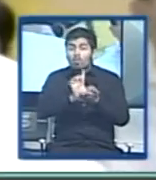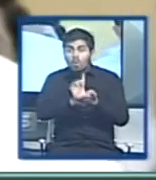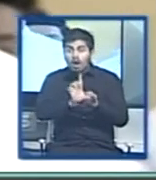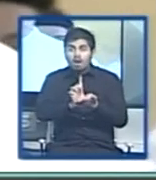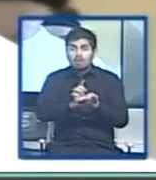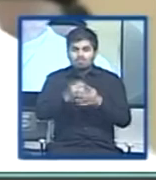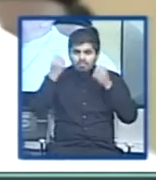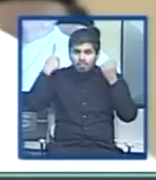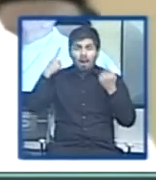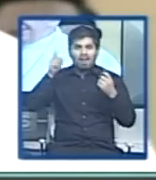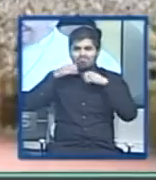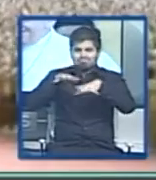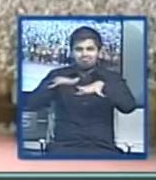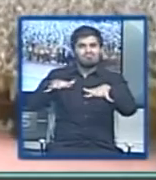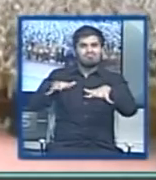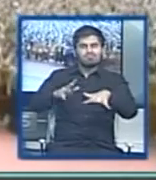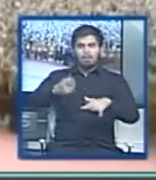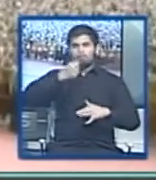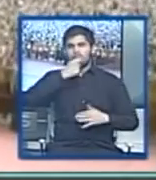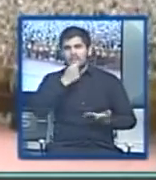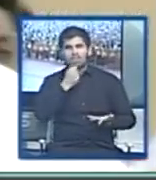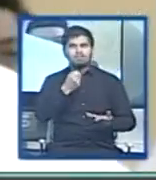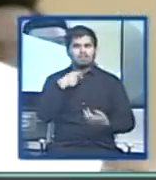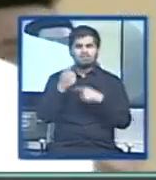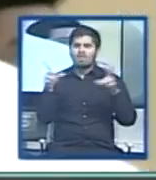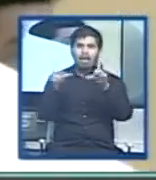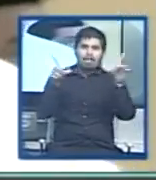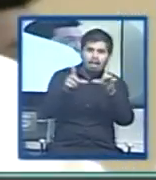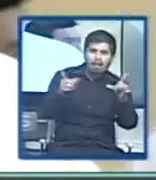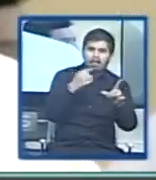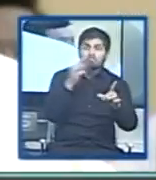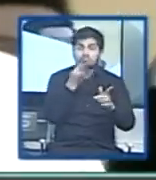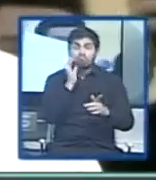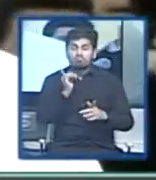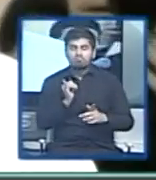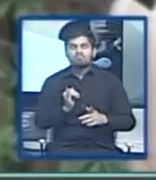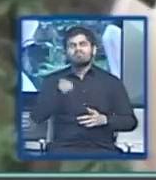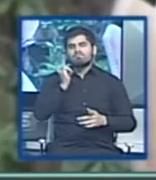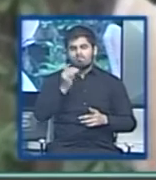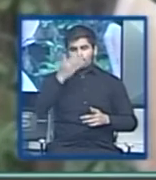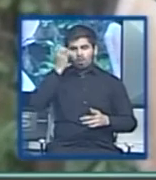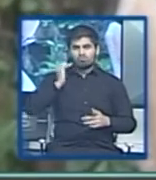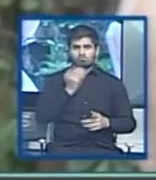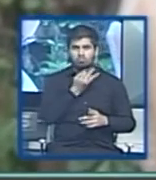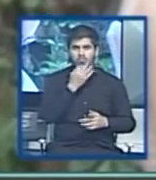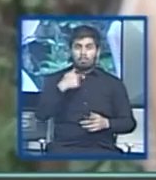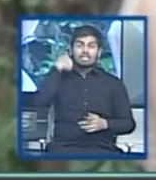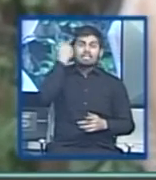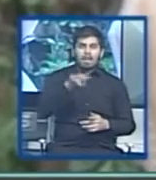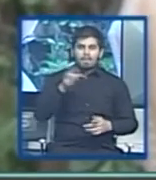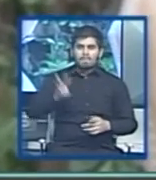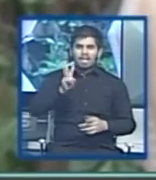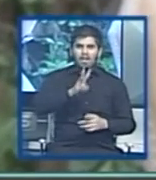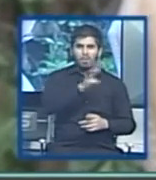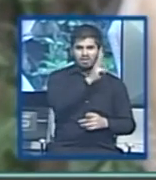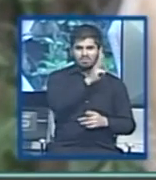de difusión, los medios, sobre todo los diferentes canales, ¿verdad?, de televisión. Y sobre todo porque nosotros, mañana se lanza la página web